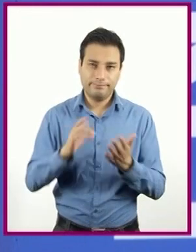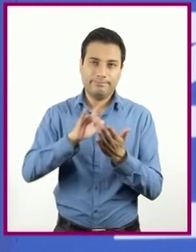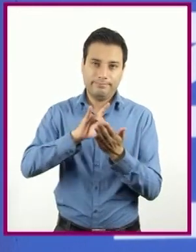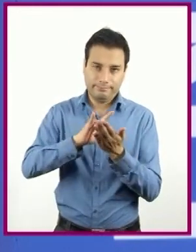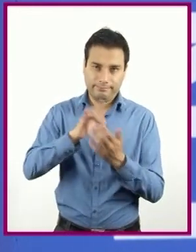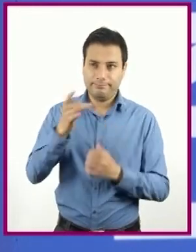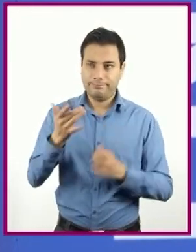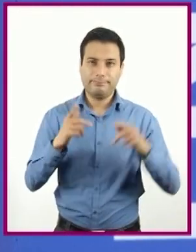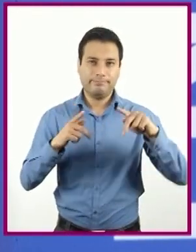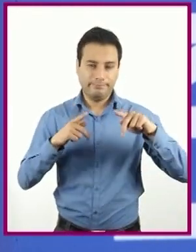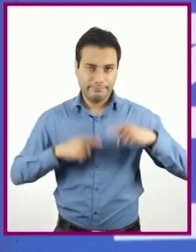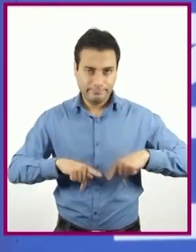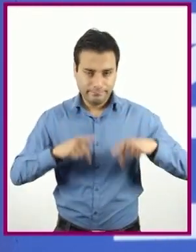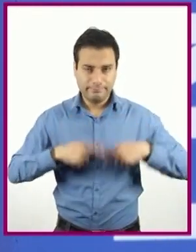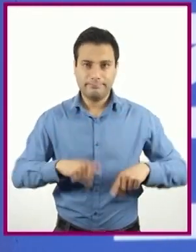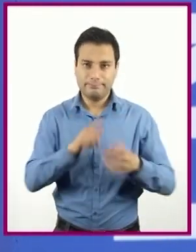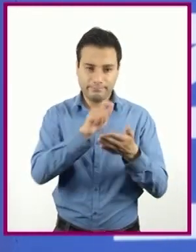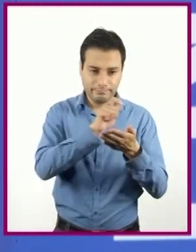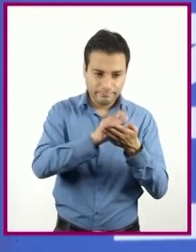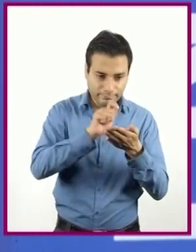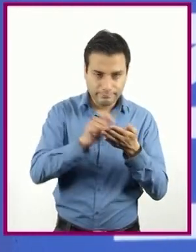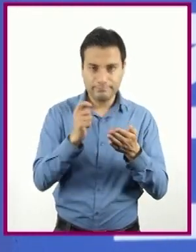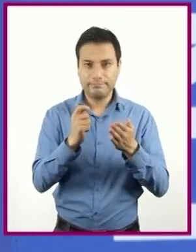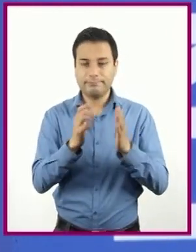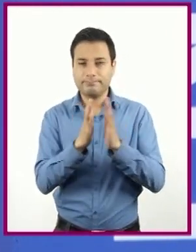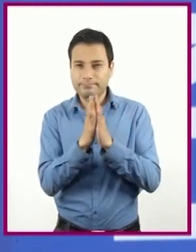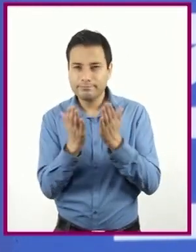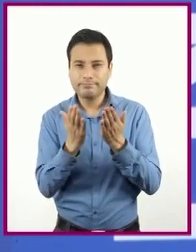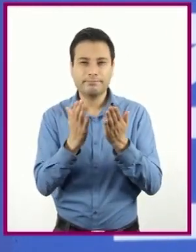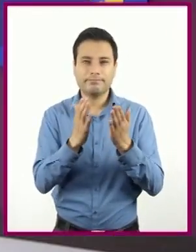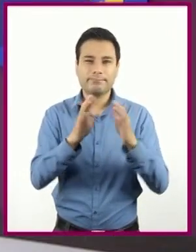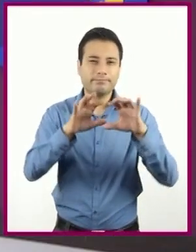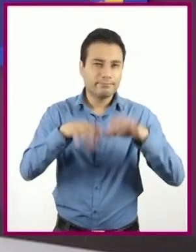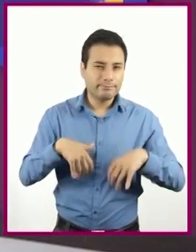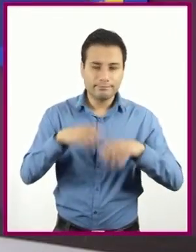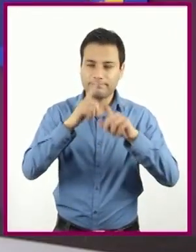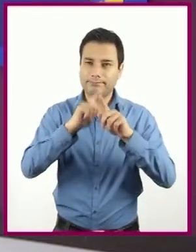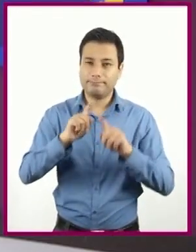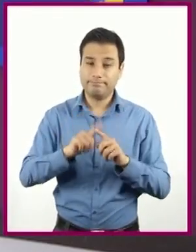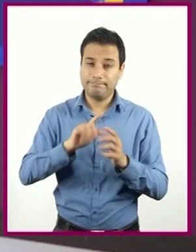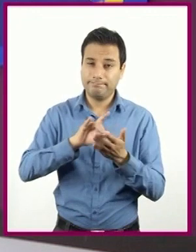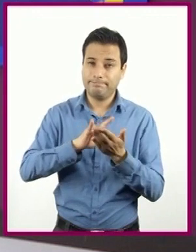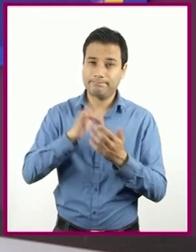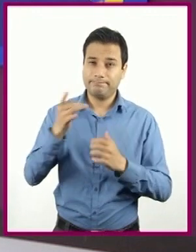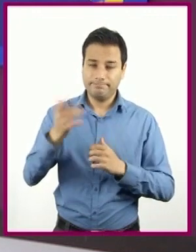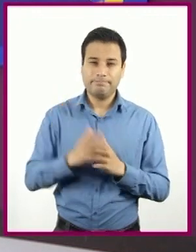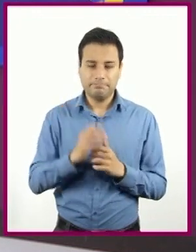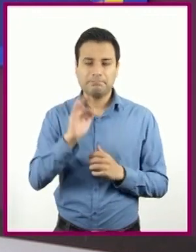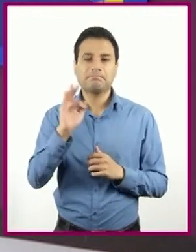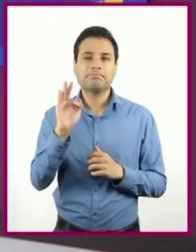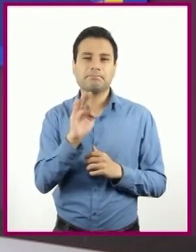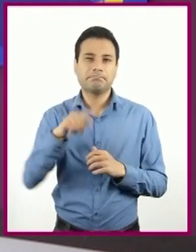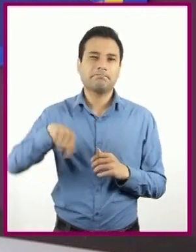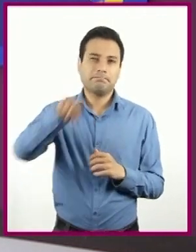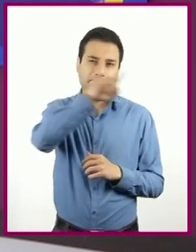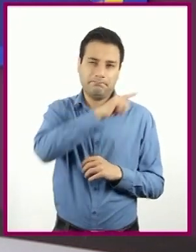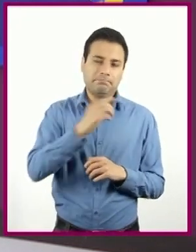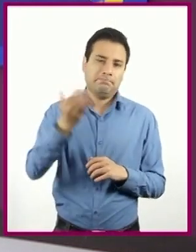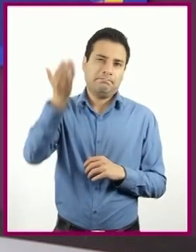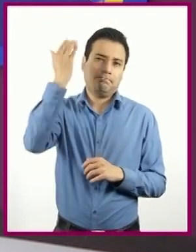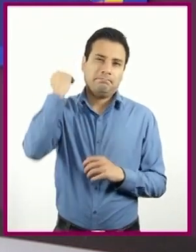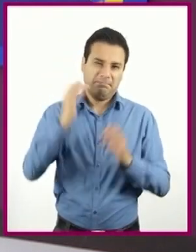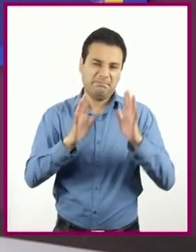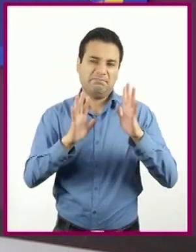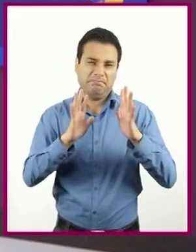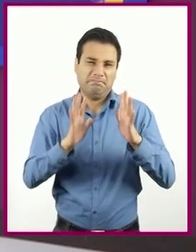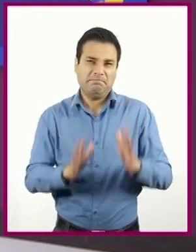y documentos de todos aquellos que lo o la antecedieron. Probablemente en ciclos escolares anteriores han registrado